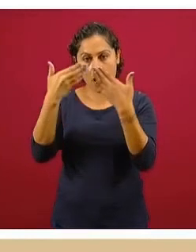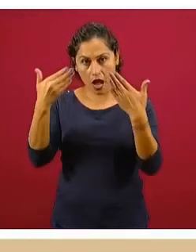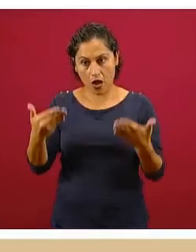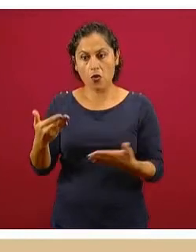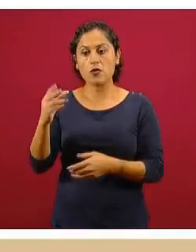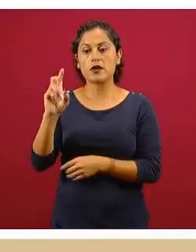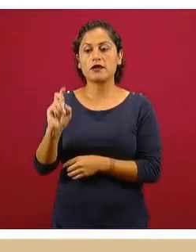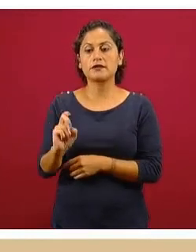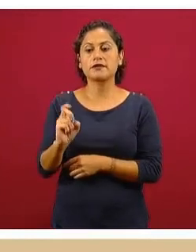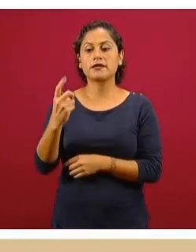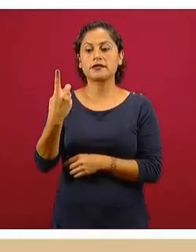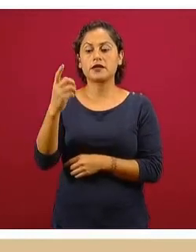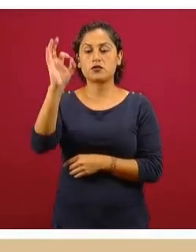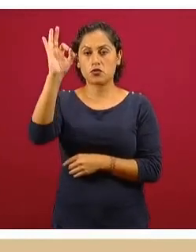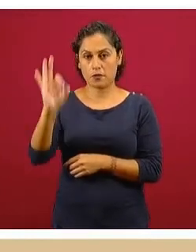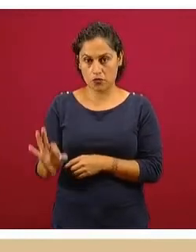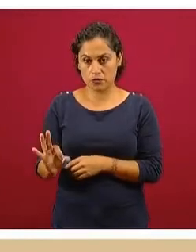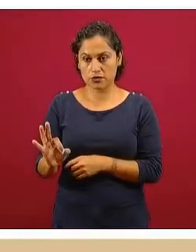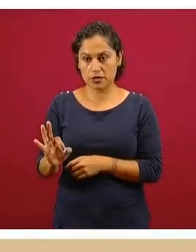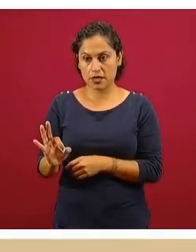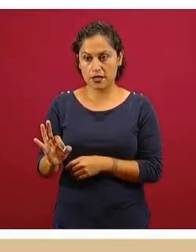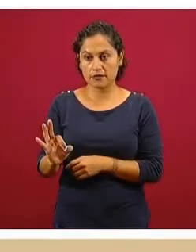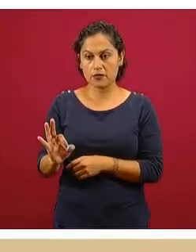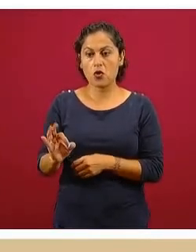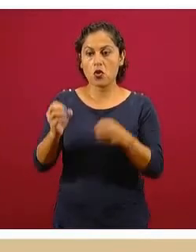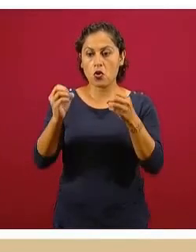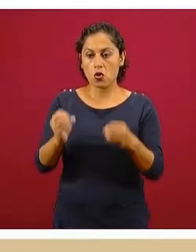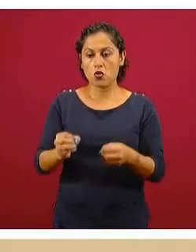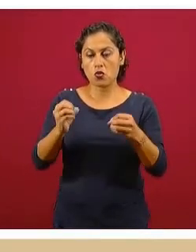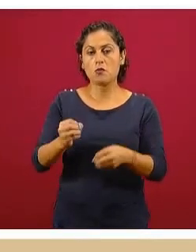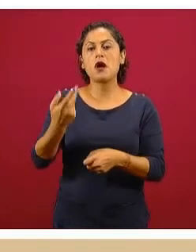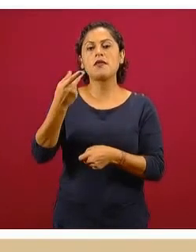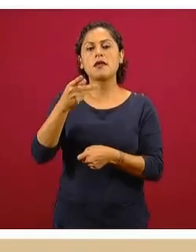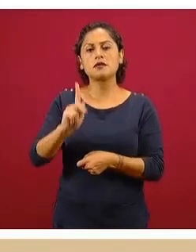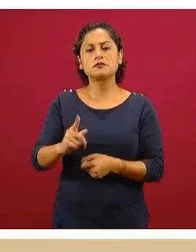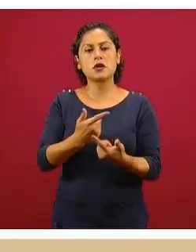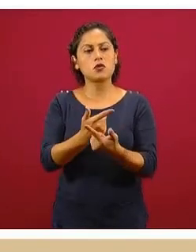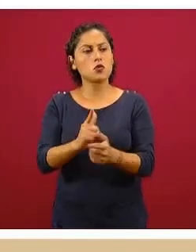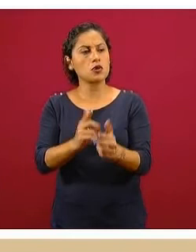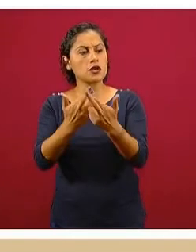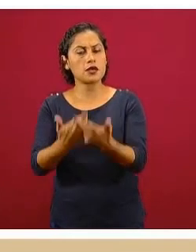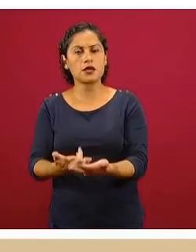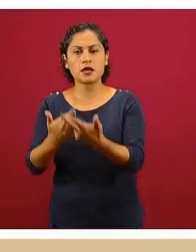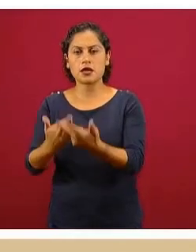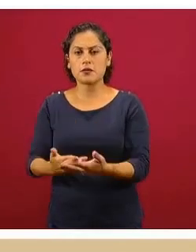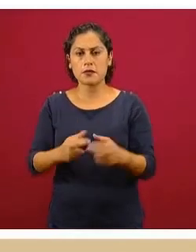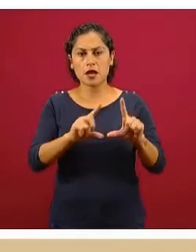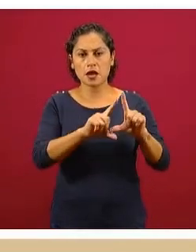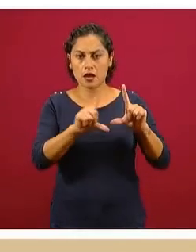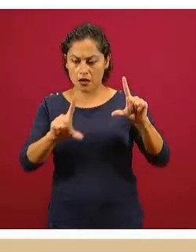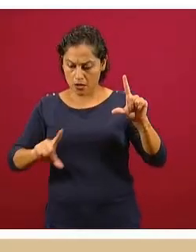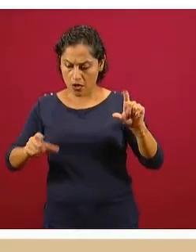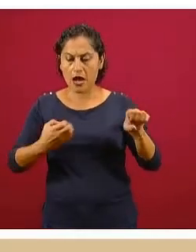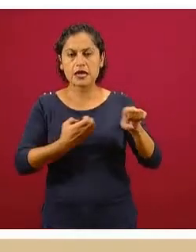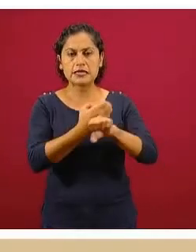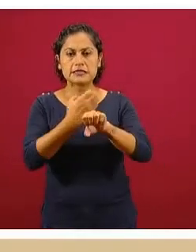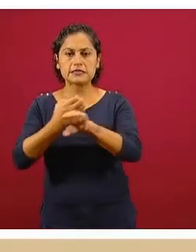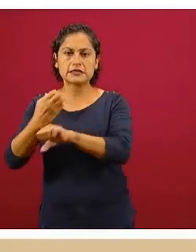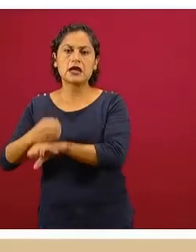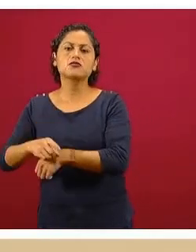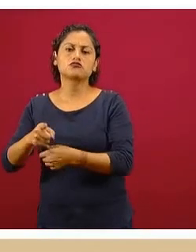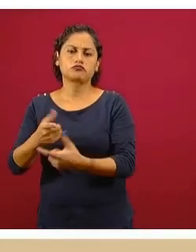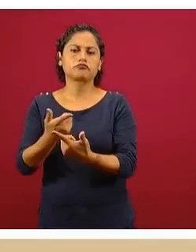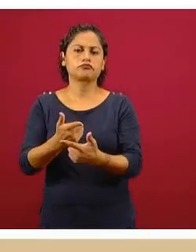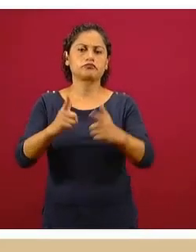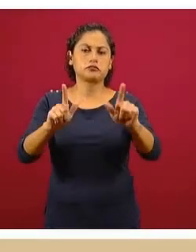de 31%, aunque la disponibilidad en todos los estados es mayor que el de las camas generales. Tenemos al